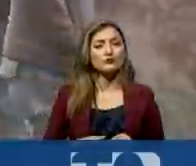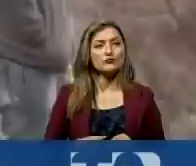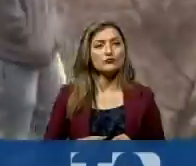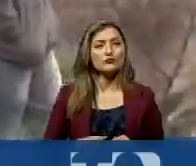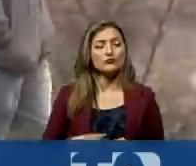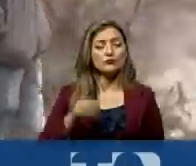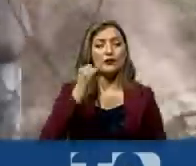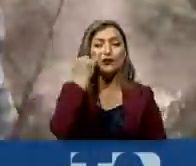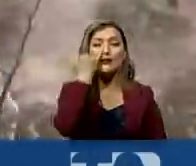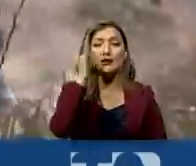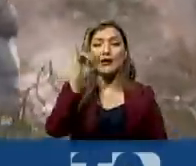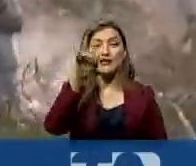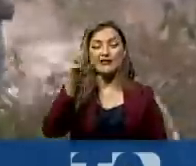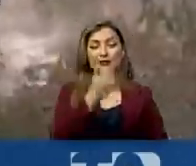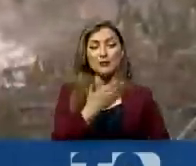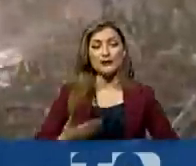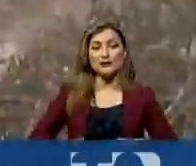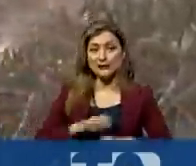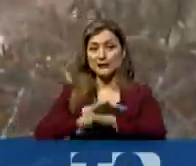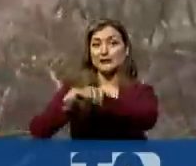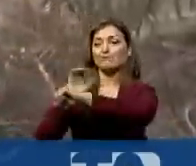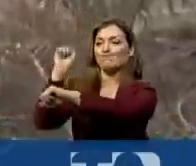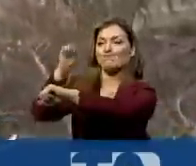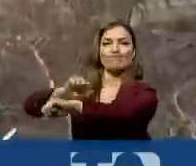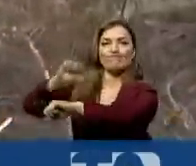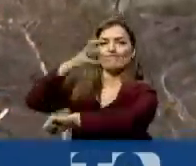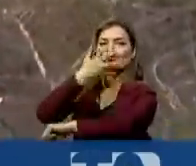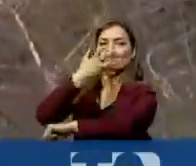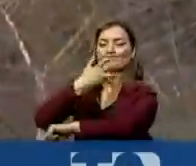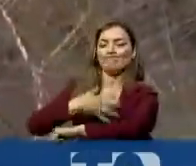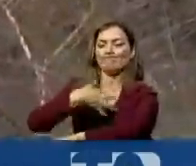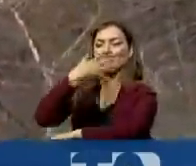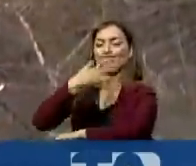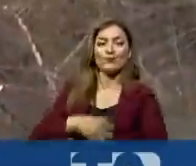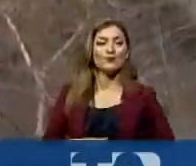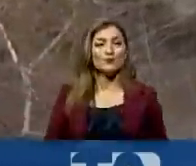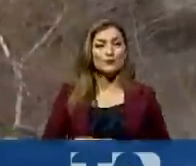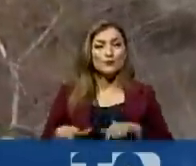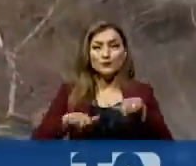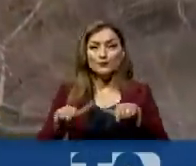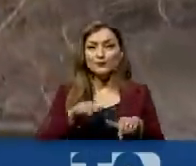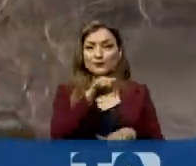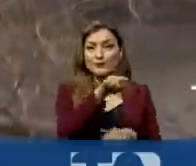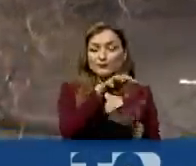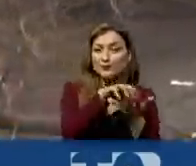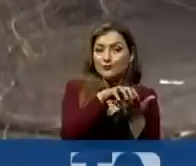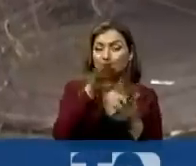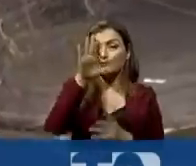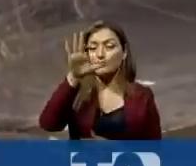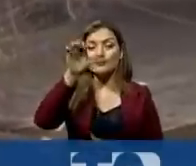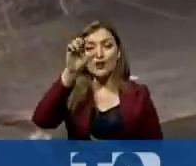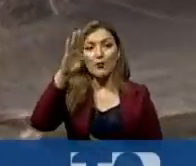leonidas iza pero no es el único sector más adelante como les indicamos cayambe tabacundo también se registran